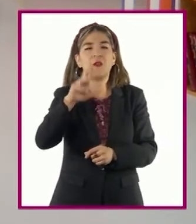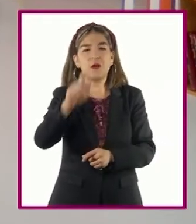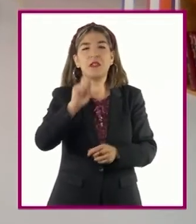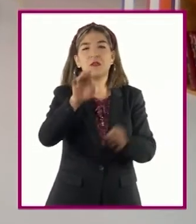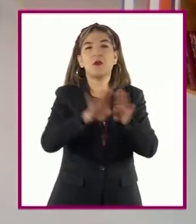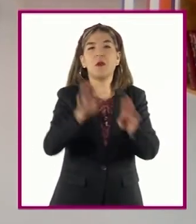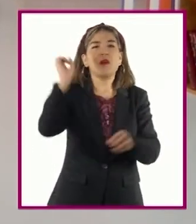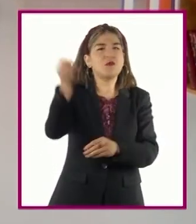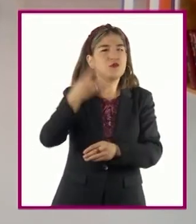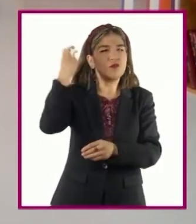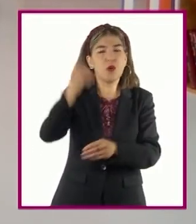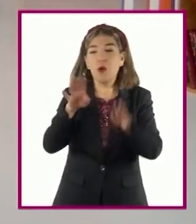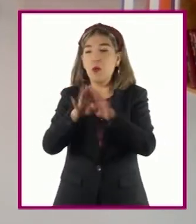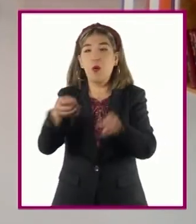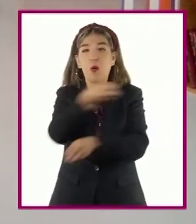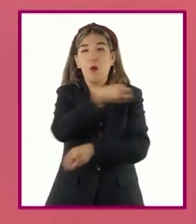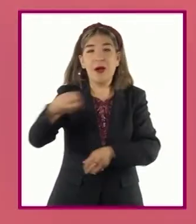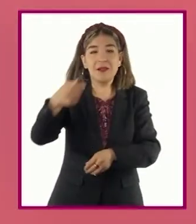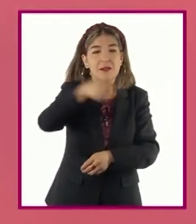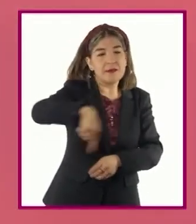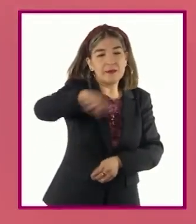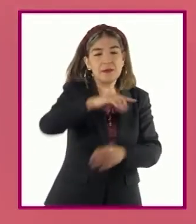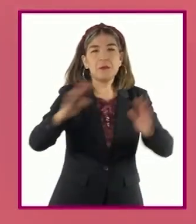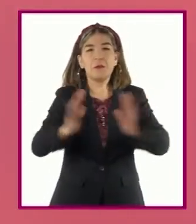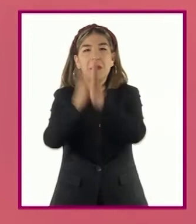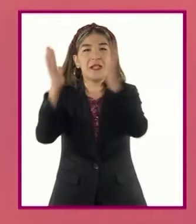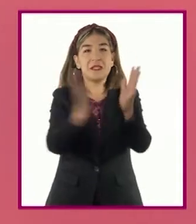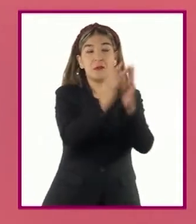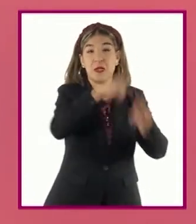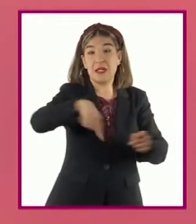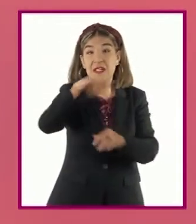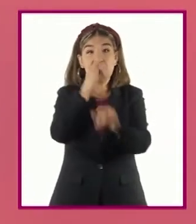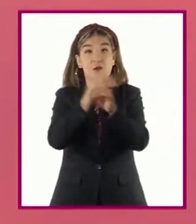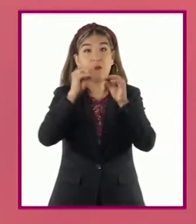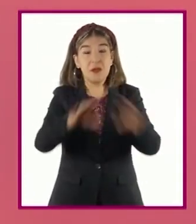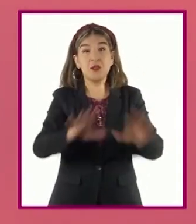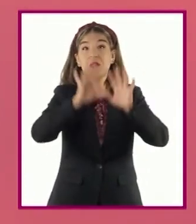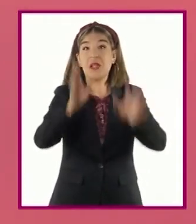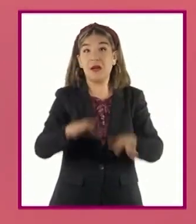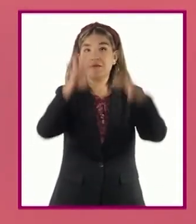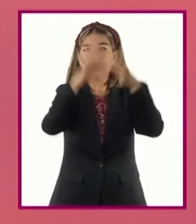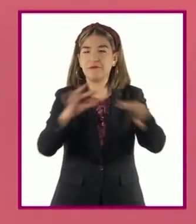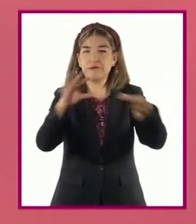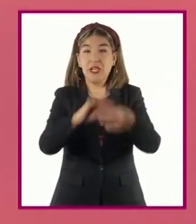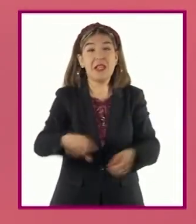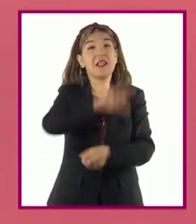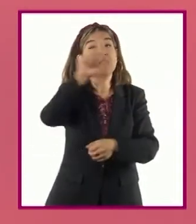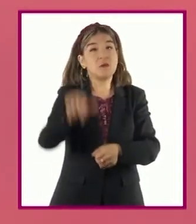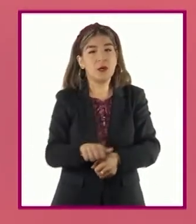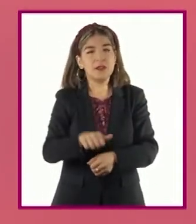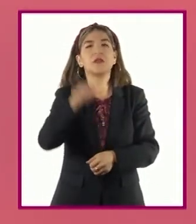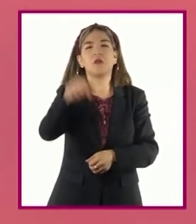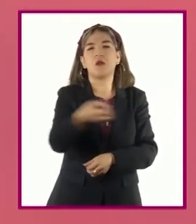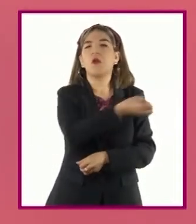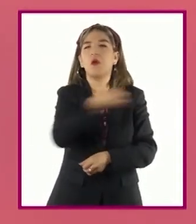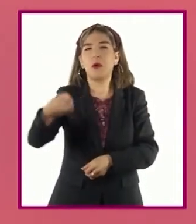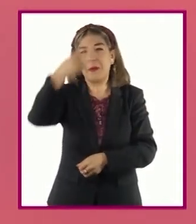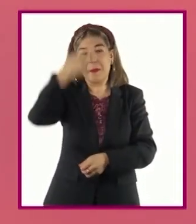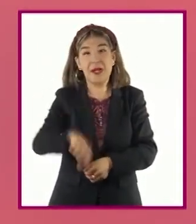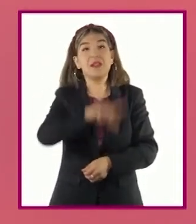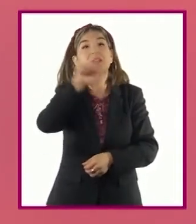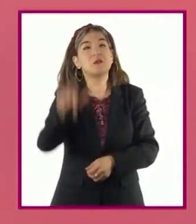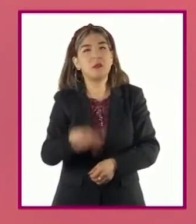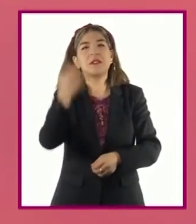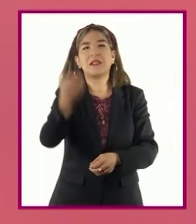las participaciones y la información que resulta de los expositores y llevar todo con un orden para que así